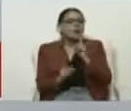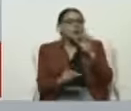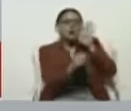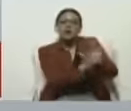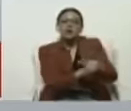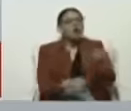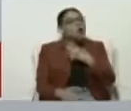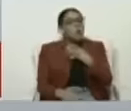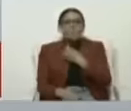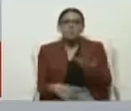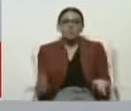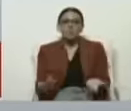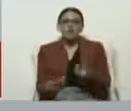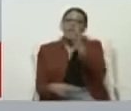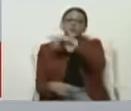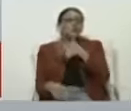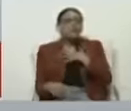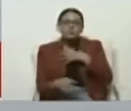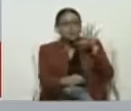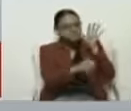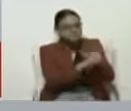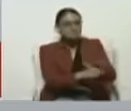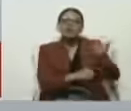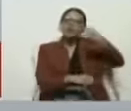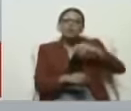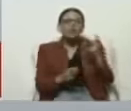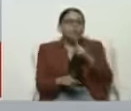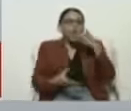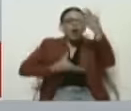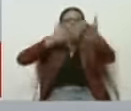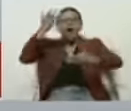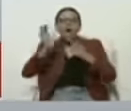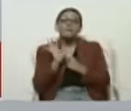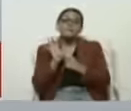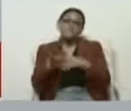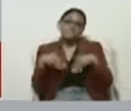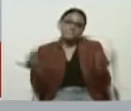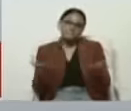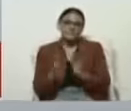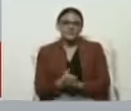ningún cable de ningún medio internacional. No lo pueden ocultar.